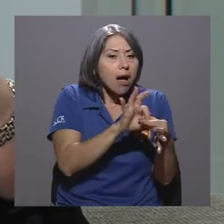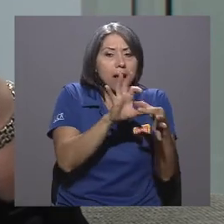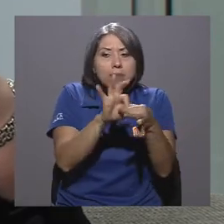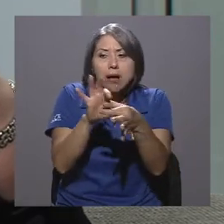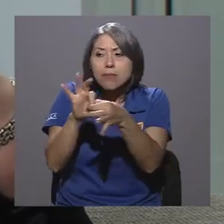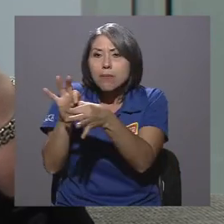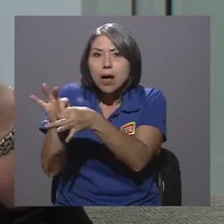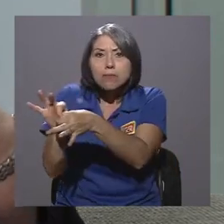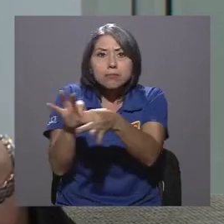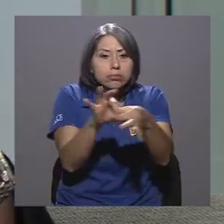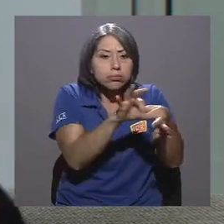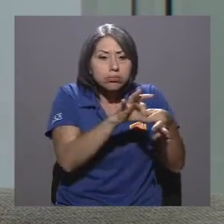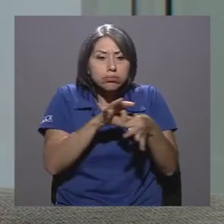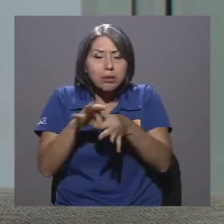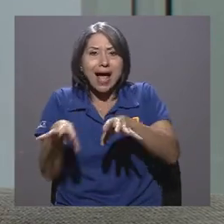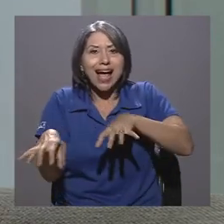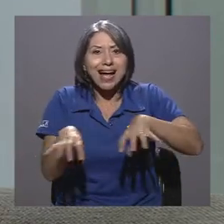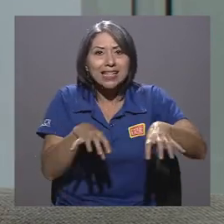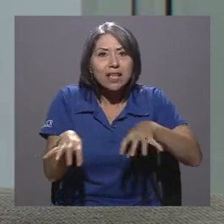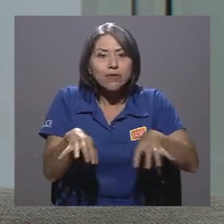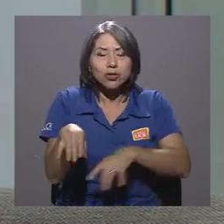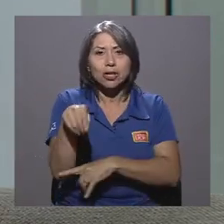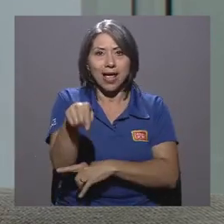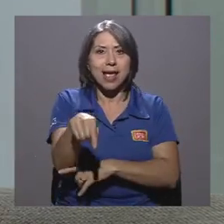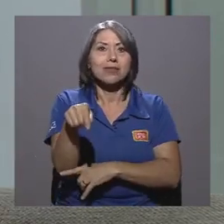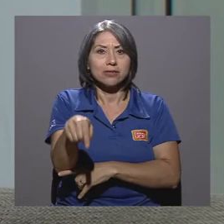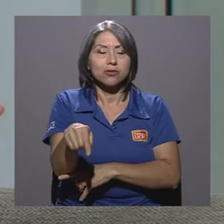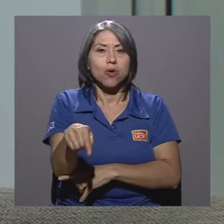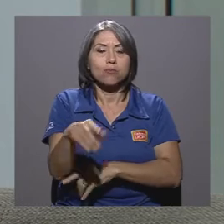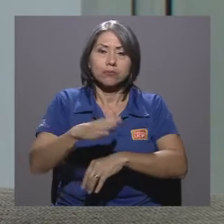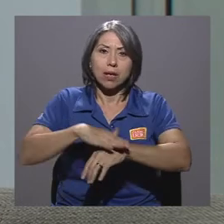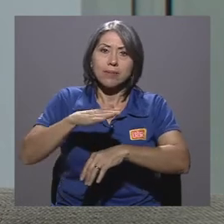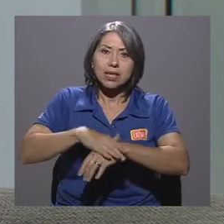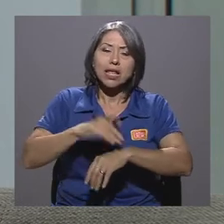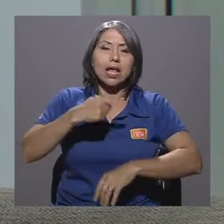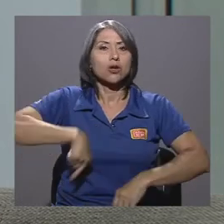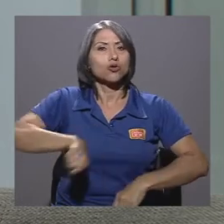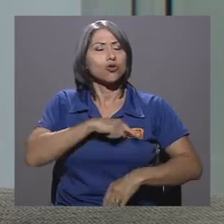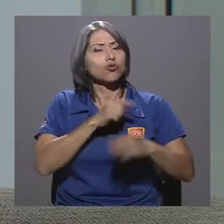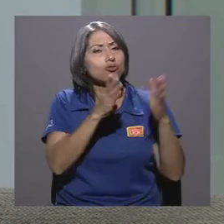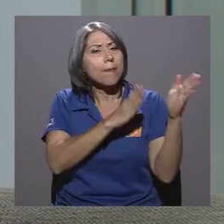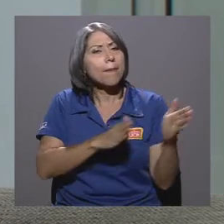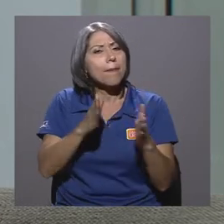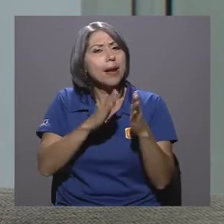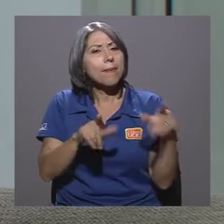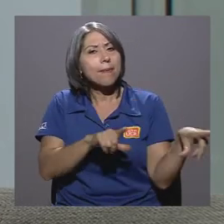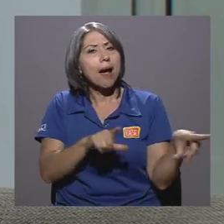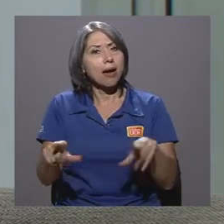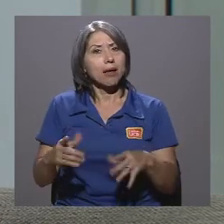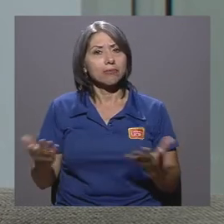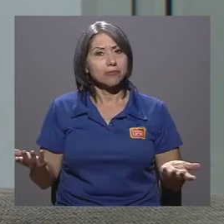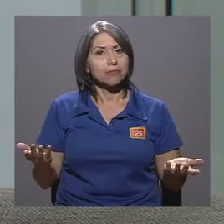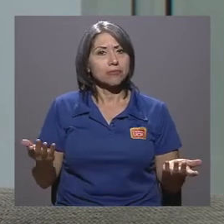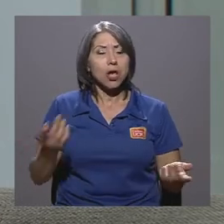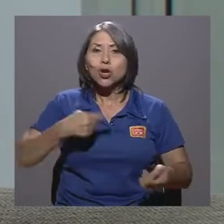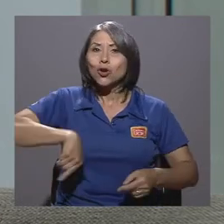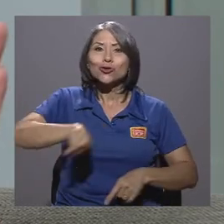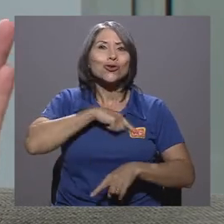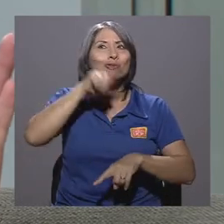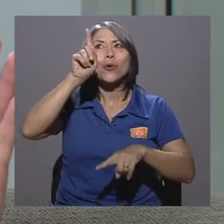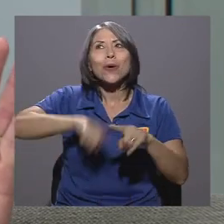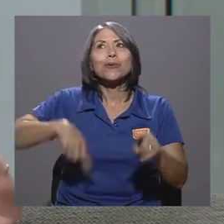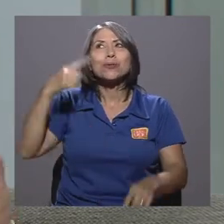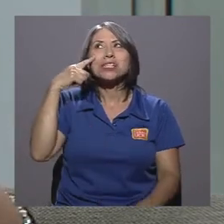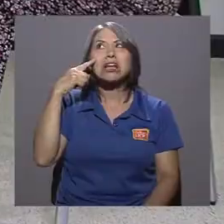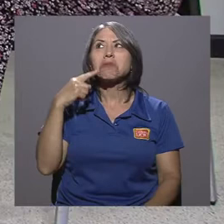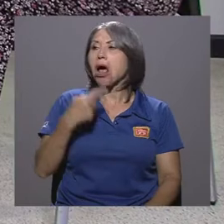nosotros tenemos activos y que eso pues nos permite estar preparados, porque no podemos pensar que esto no nos va